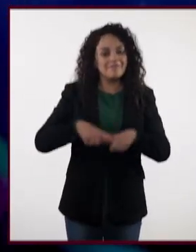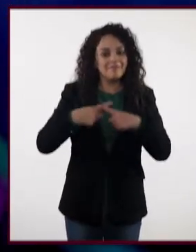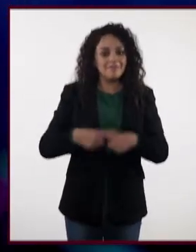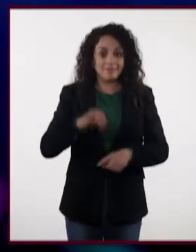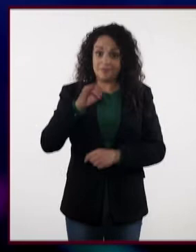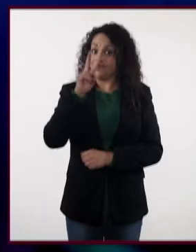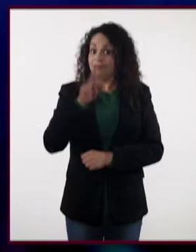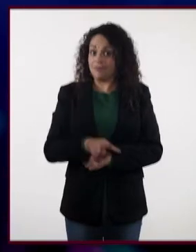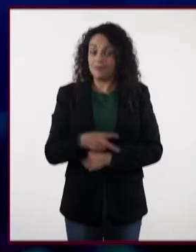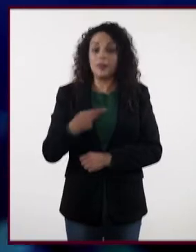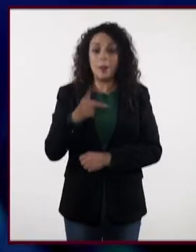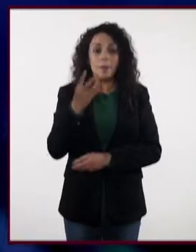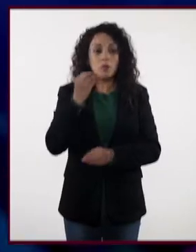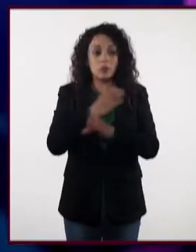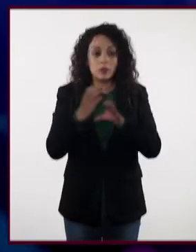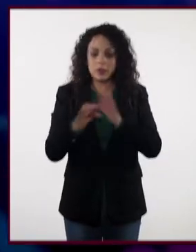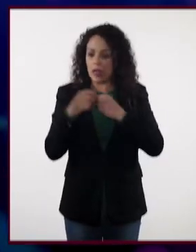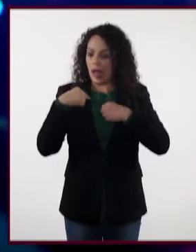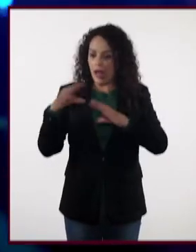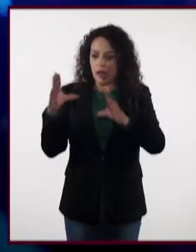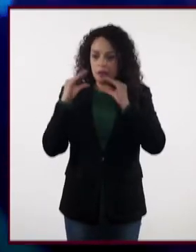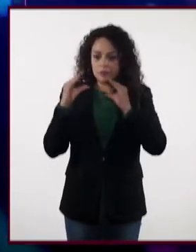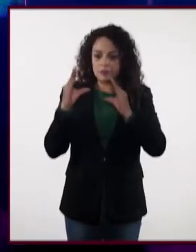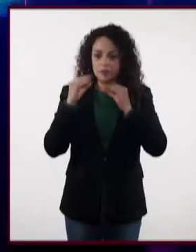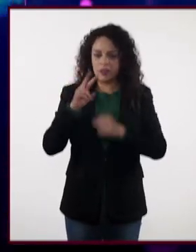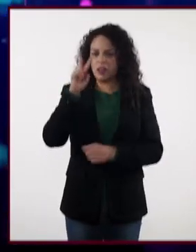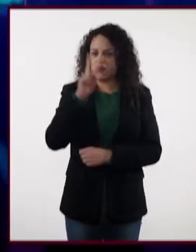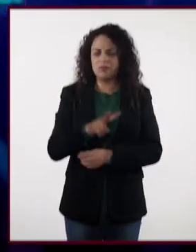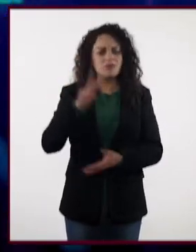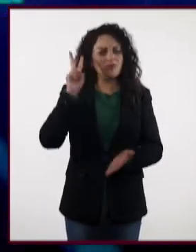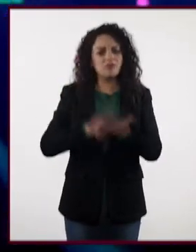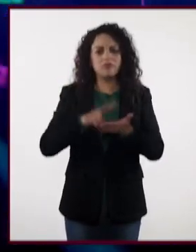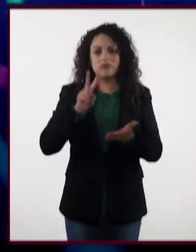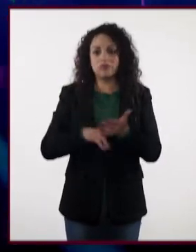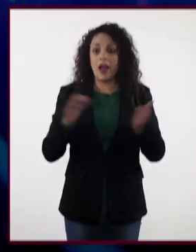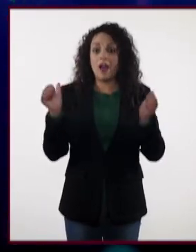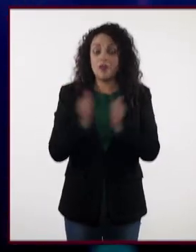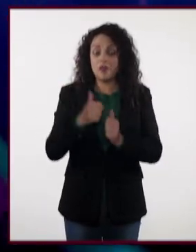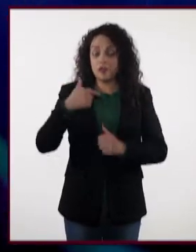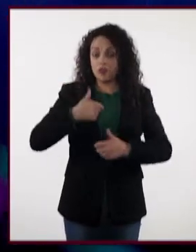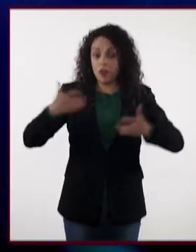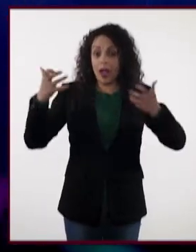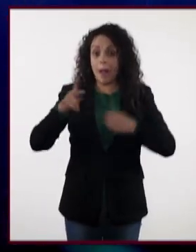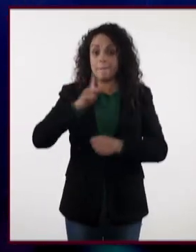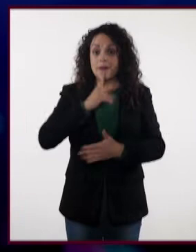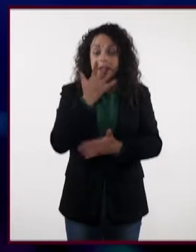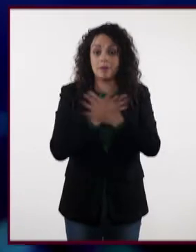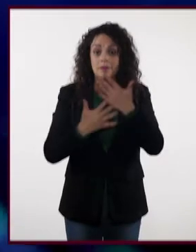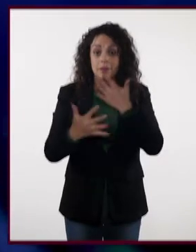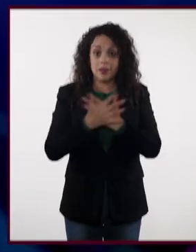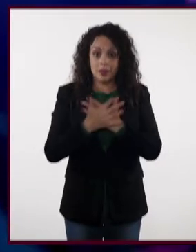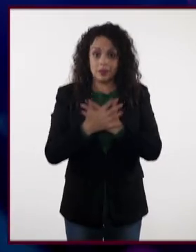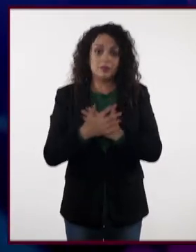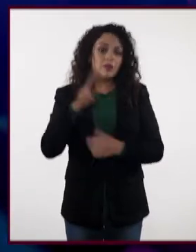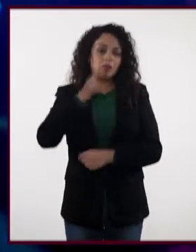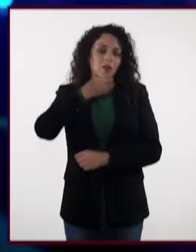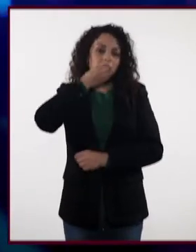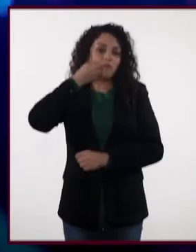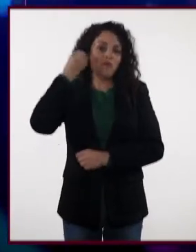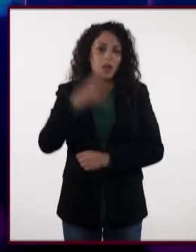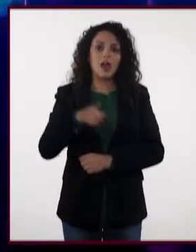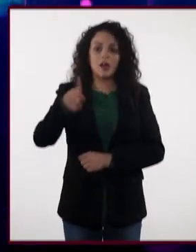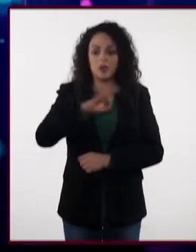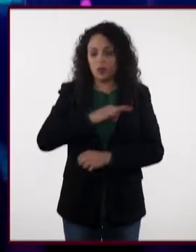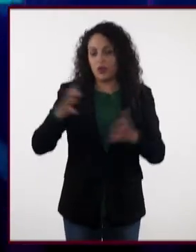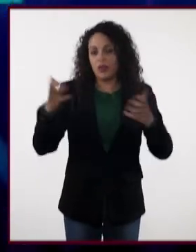hubo muchas cosas que me enseñaron a valorar como lo que pueden hacer mis manos y lo padre que es tu poder hacer tus cosas. Entonces ahí